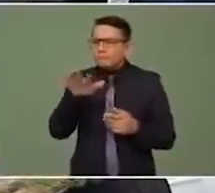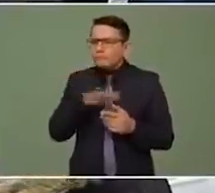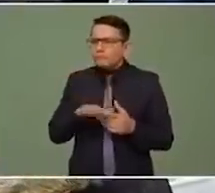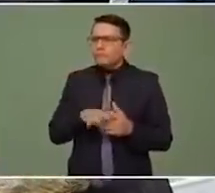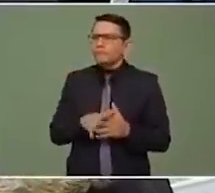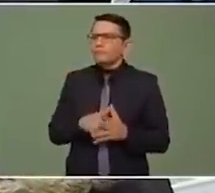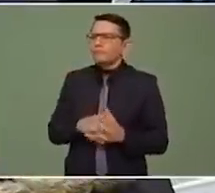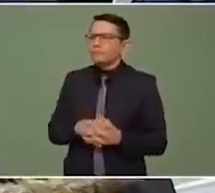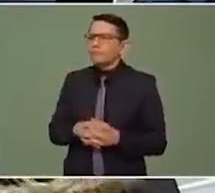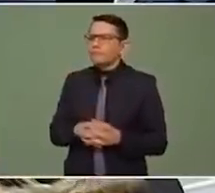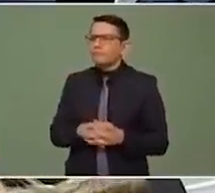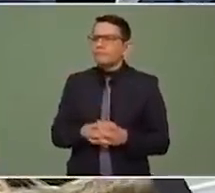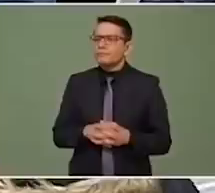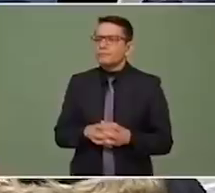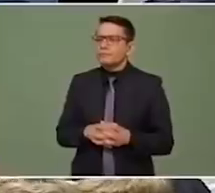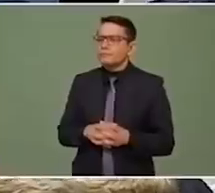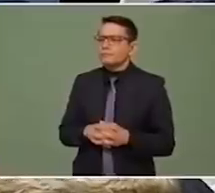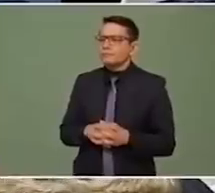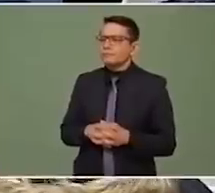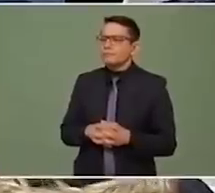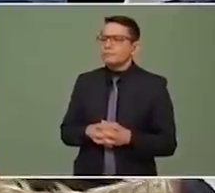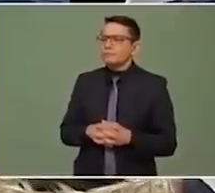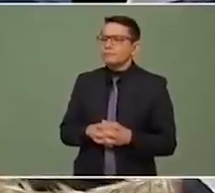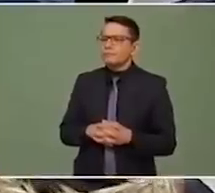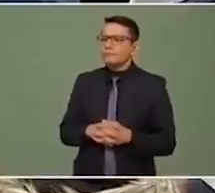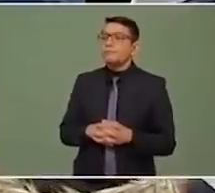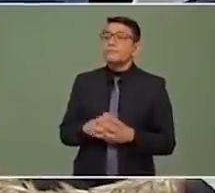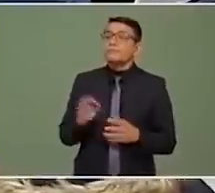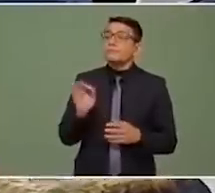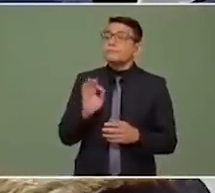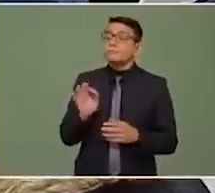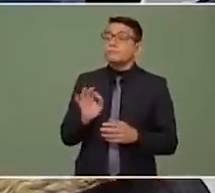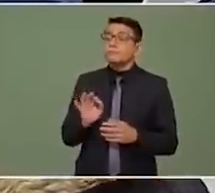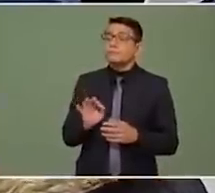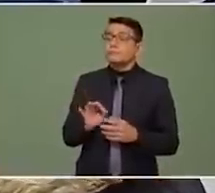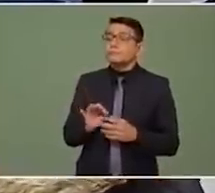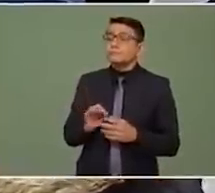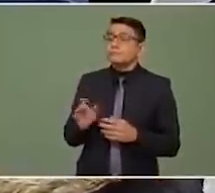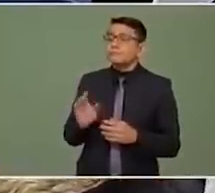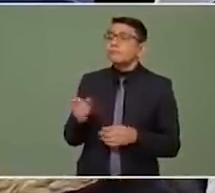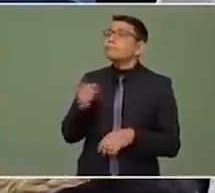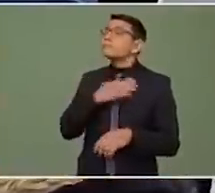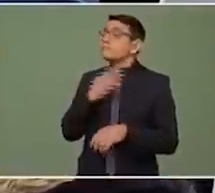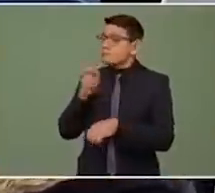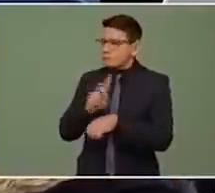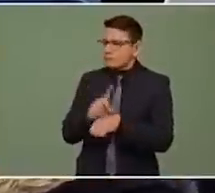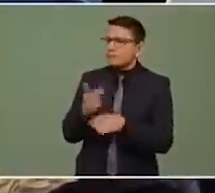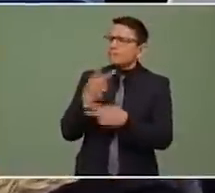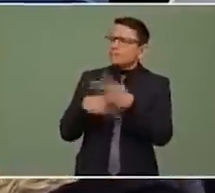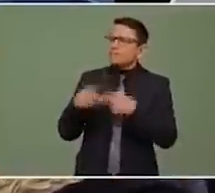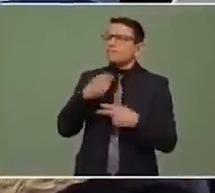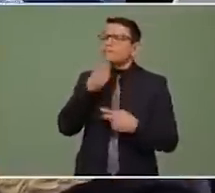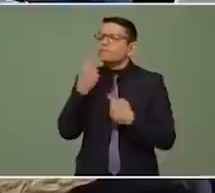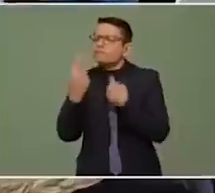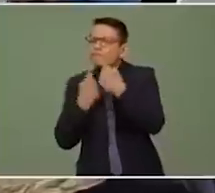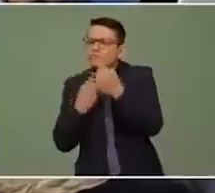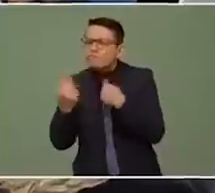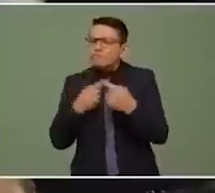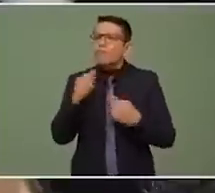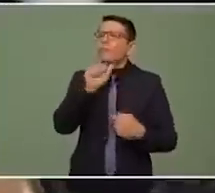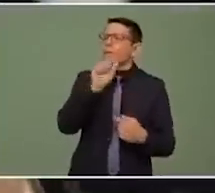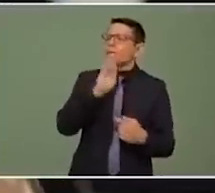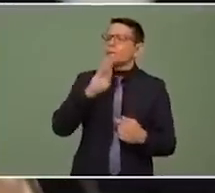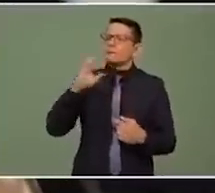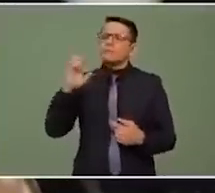a ver señor presidente buenos dias muriel vélez de aveces noticias preguntarle en el tema del transporte actualmente se vive